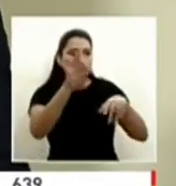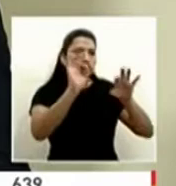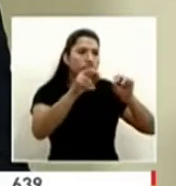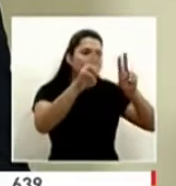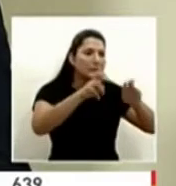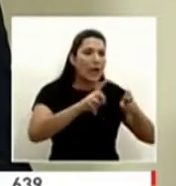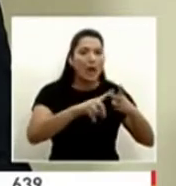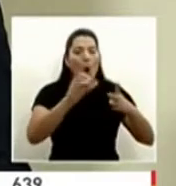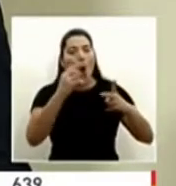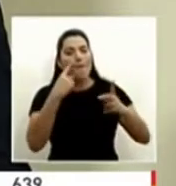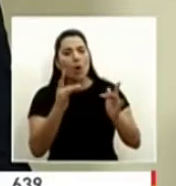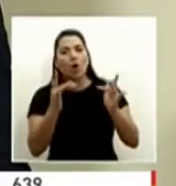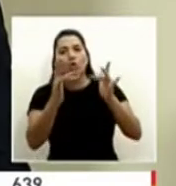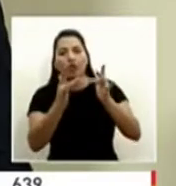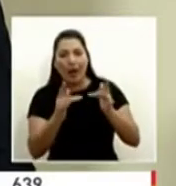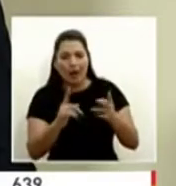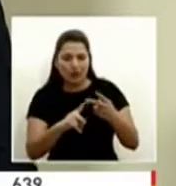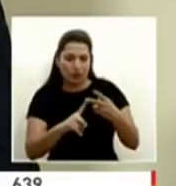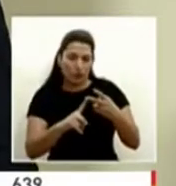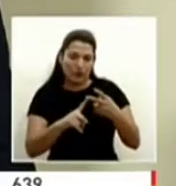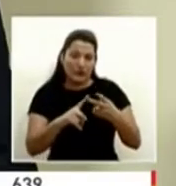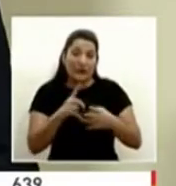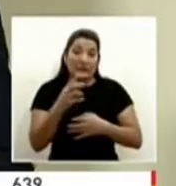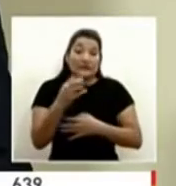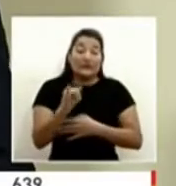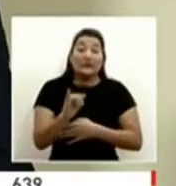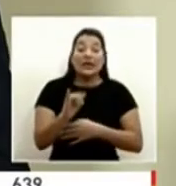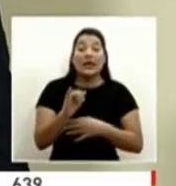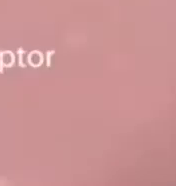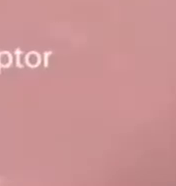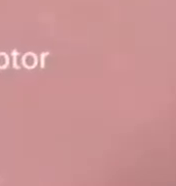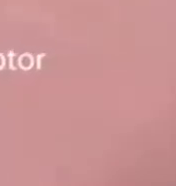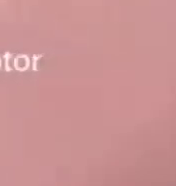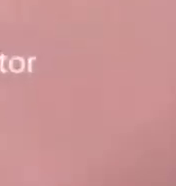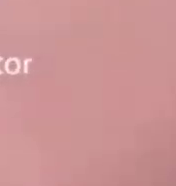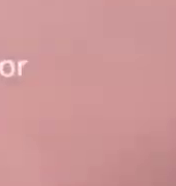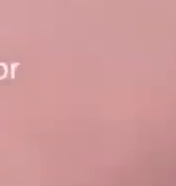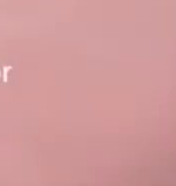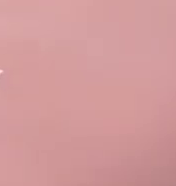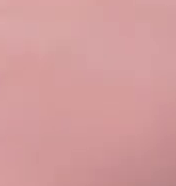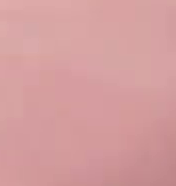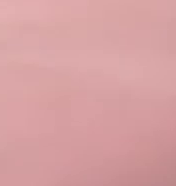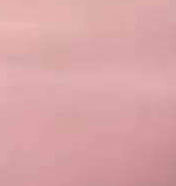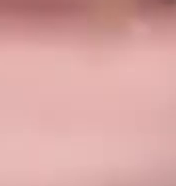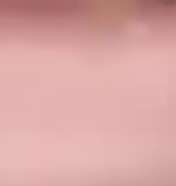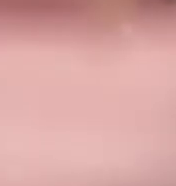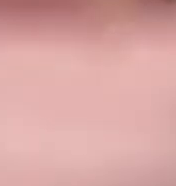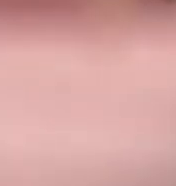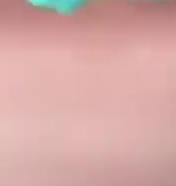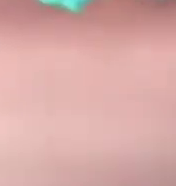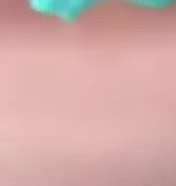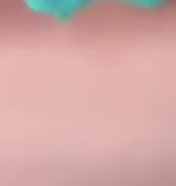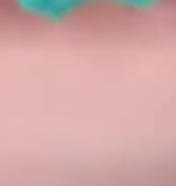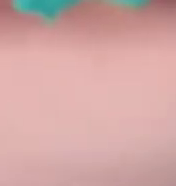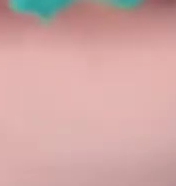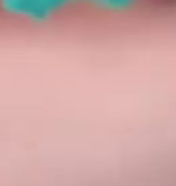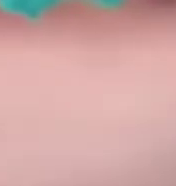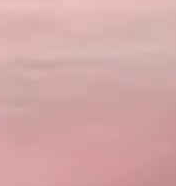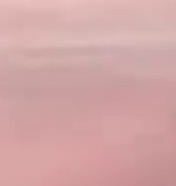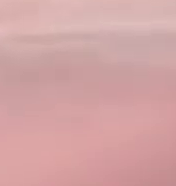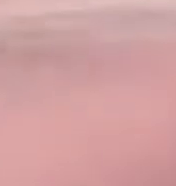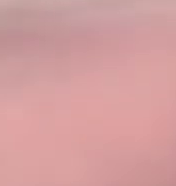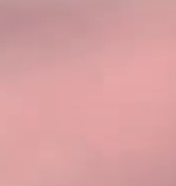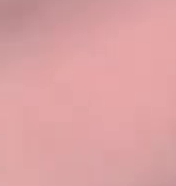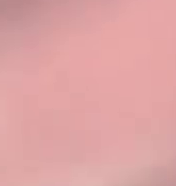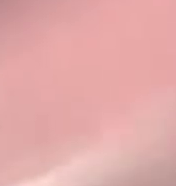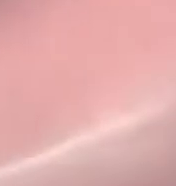por ejemplo, están siendo más dependiendo del grupo de edad afectado. O sea, hay muchas cosas que uno puede tomar en cuenta para poder decir